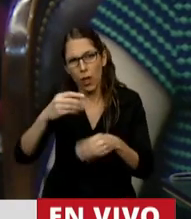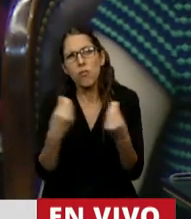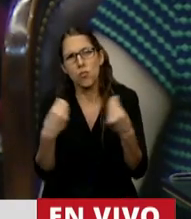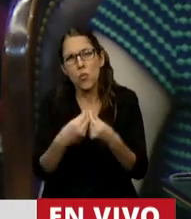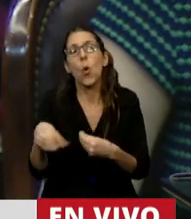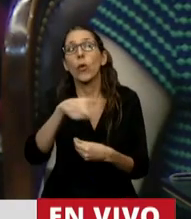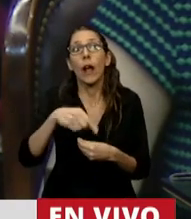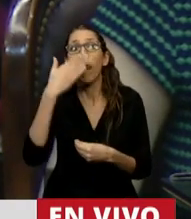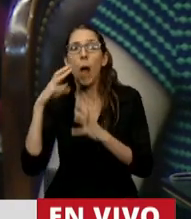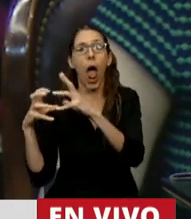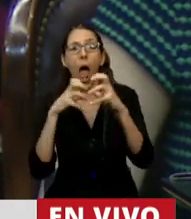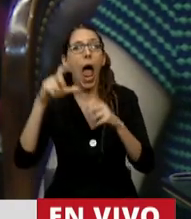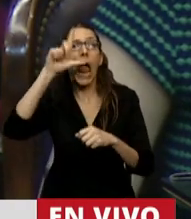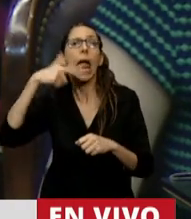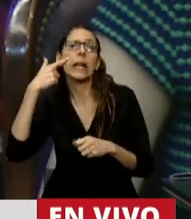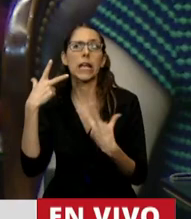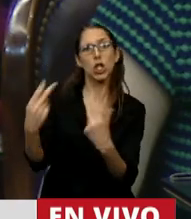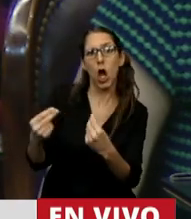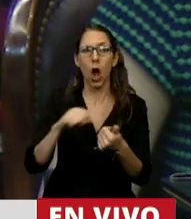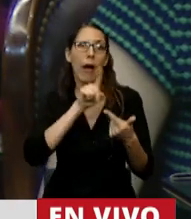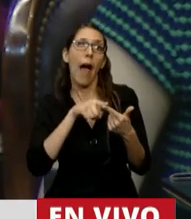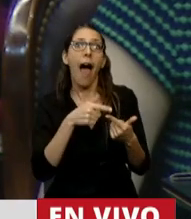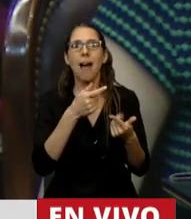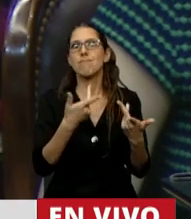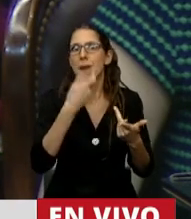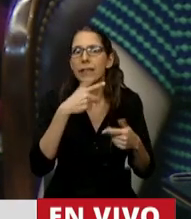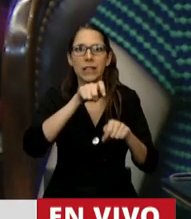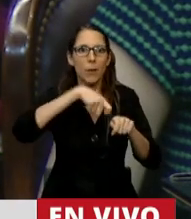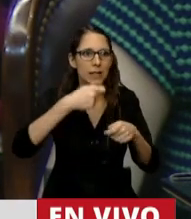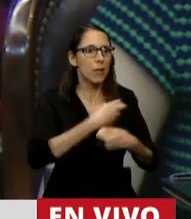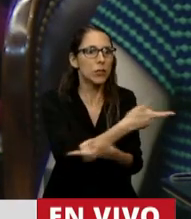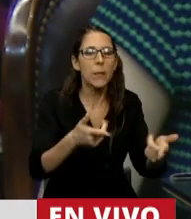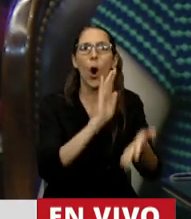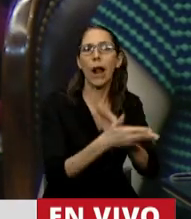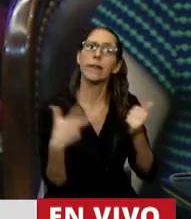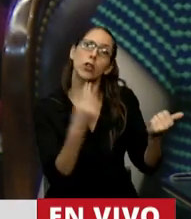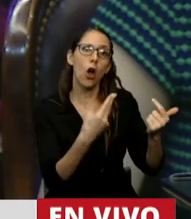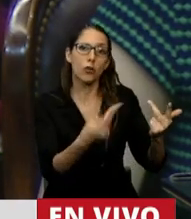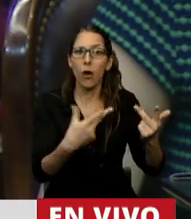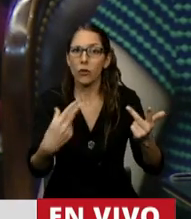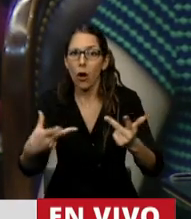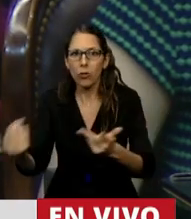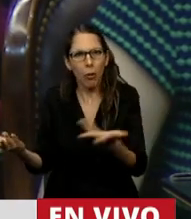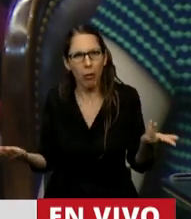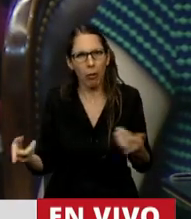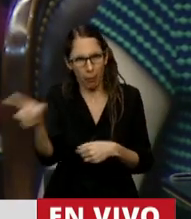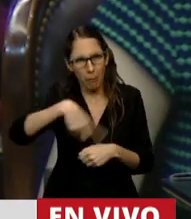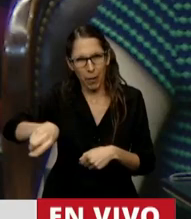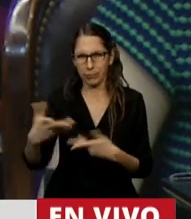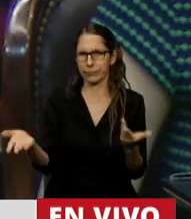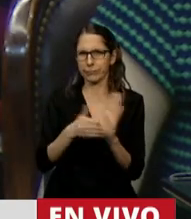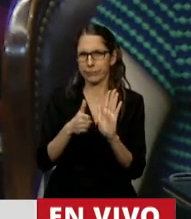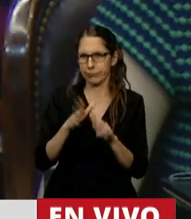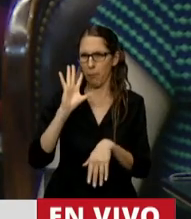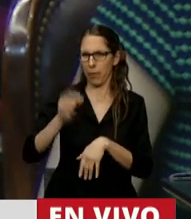se da el debate de la ESI están en contra, que cuando queremos repartir anticonceptivos gratis están en contra. Pero además habla de que no conocen ni la vulnerabilidad ni la